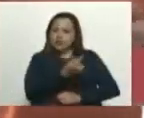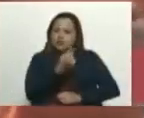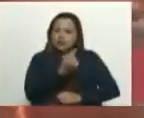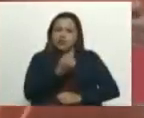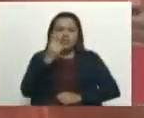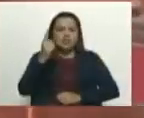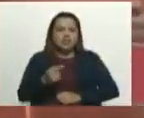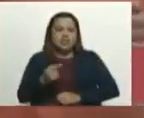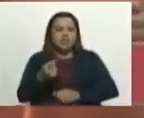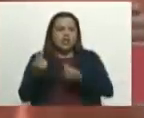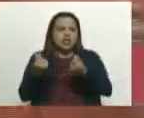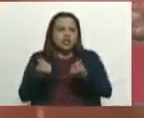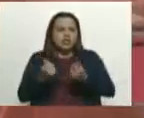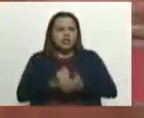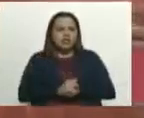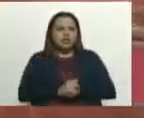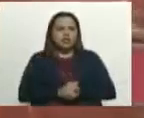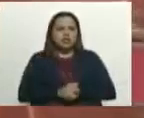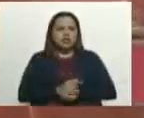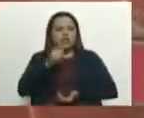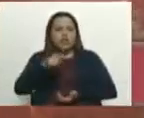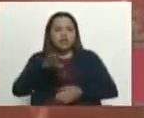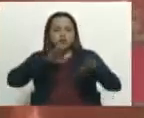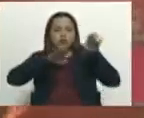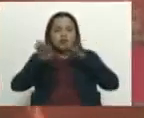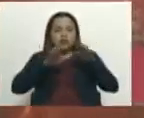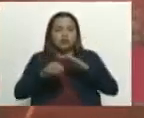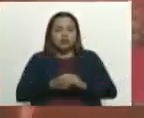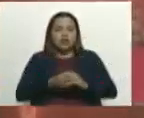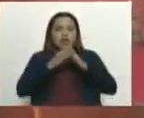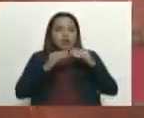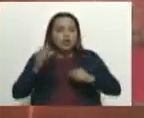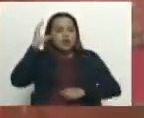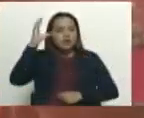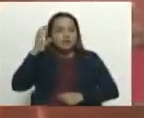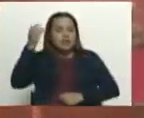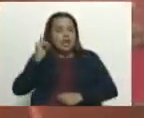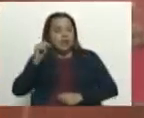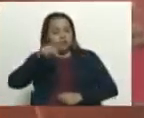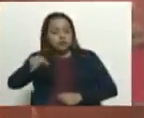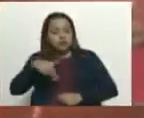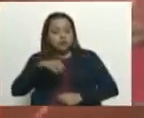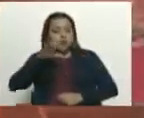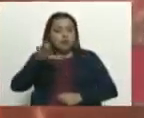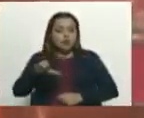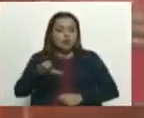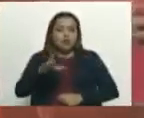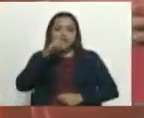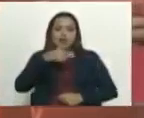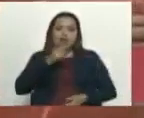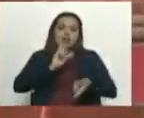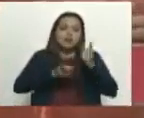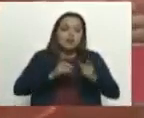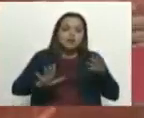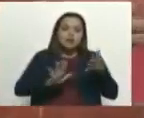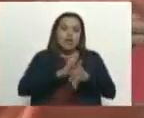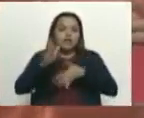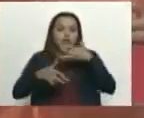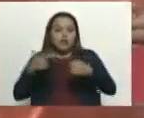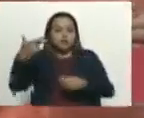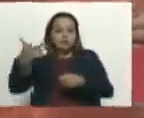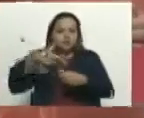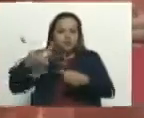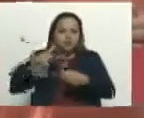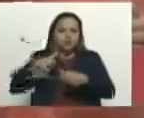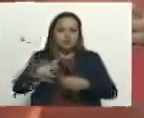nivel económico, sino también turístico, en todas las potencialidades de nuestro país, no dependiendo de la actividad